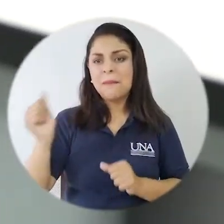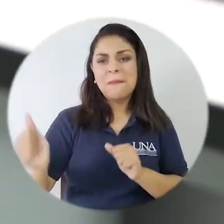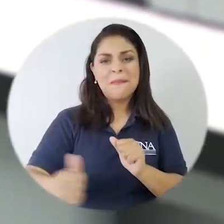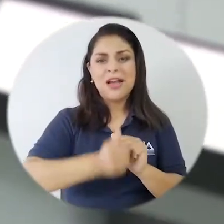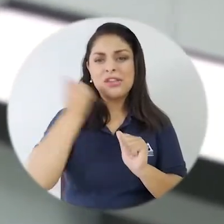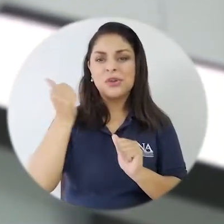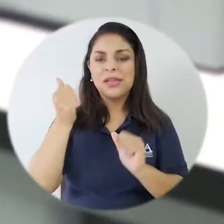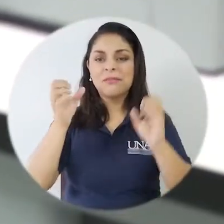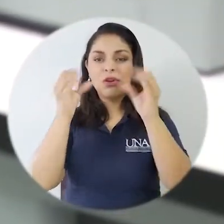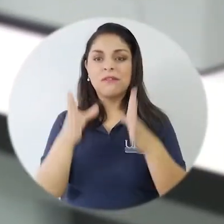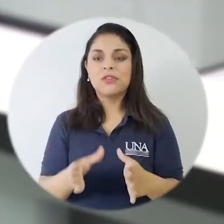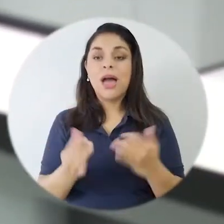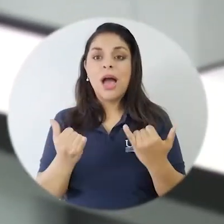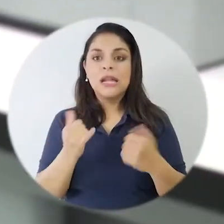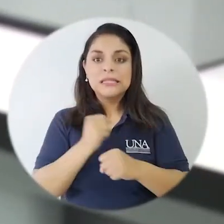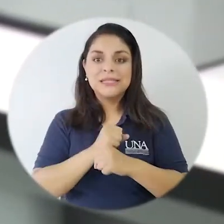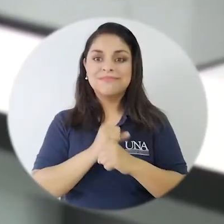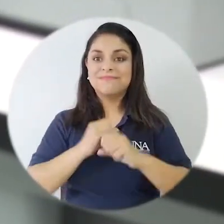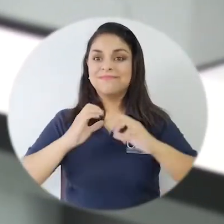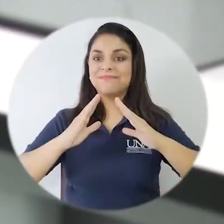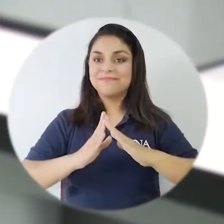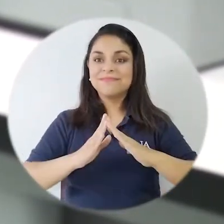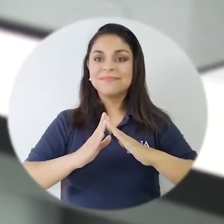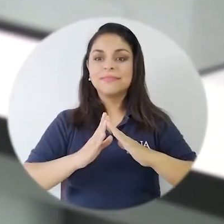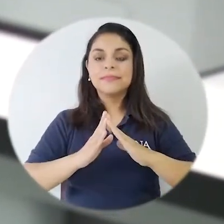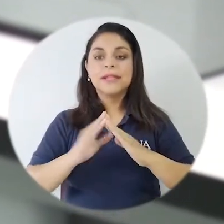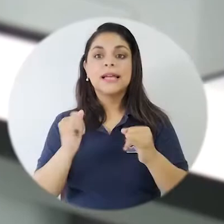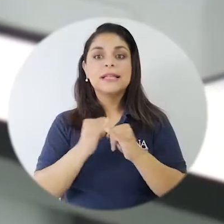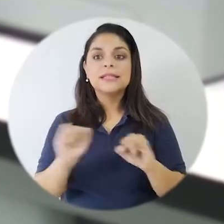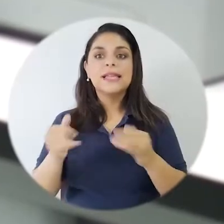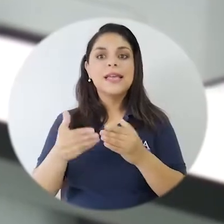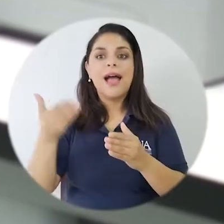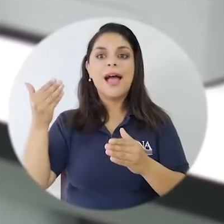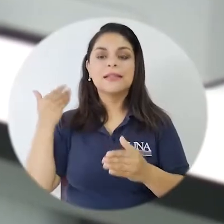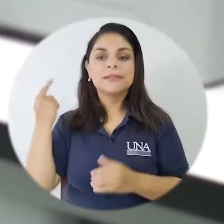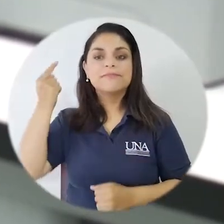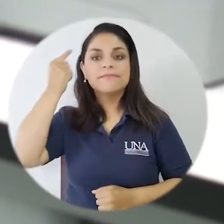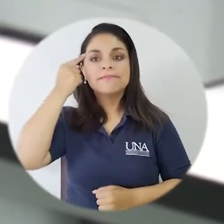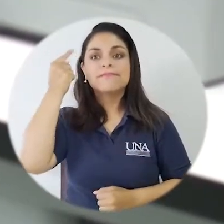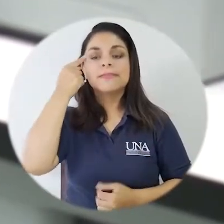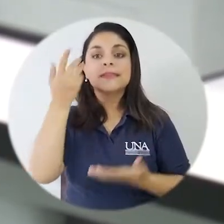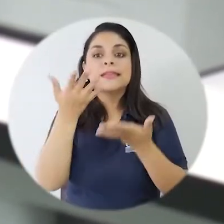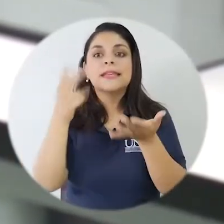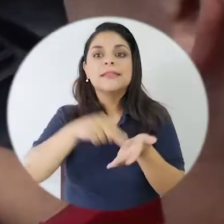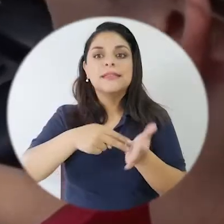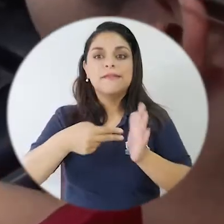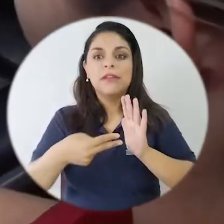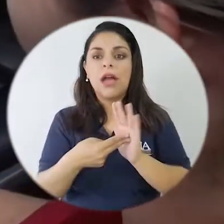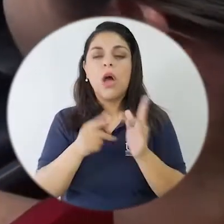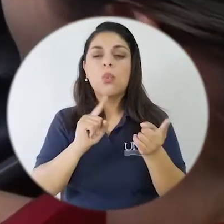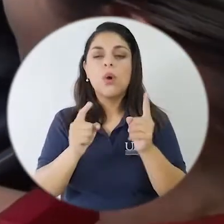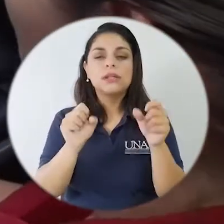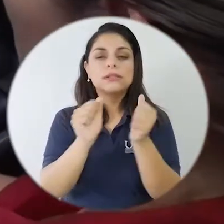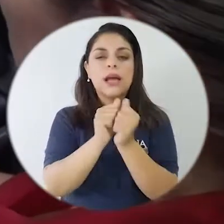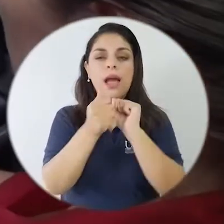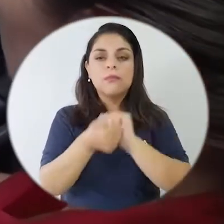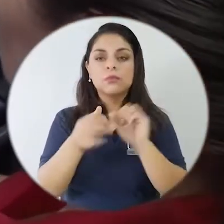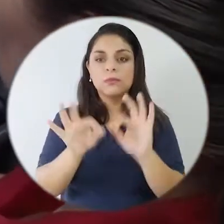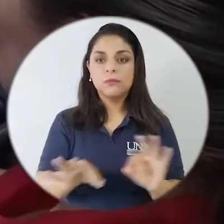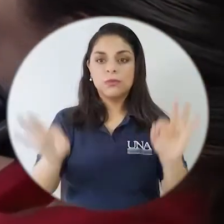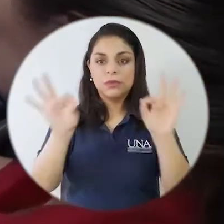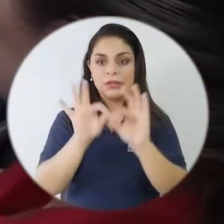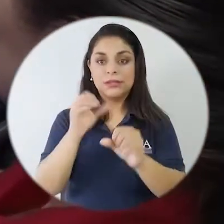2020 donde la gran mayoría de académicos entran en teletrabajo Ujú. sin quizá haber hecho la reflexión de qué significaba y cuáles eran los cambios